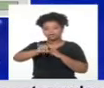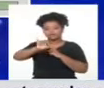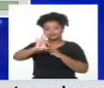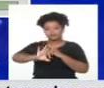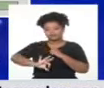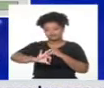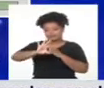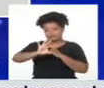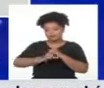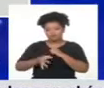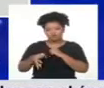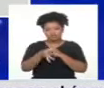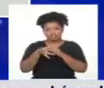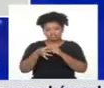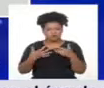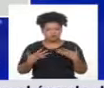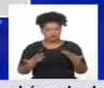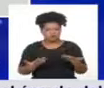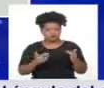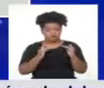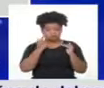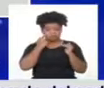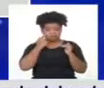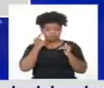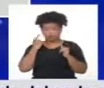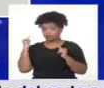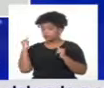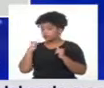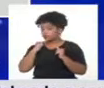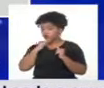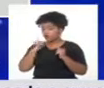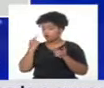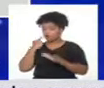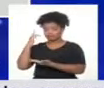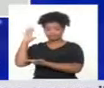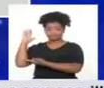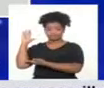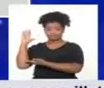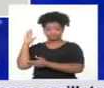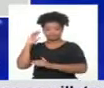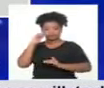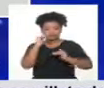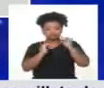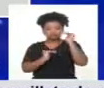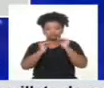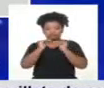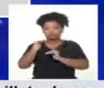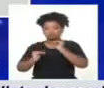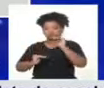la incidencia de COVID-19 en nuestro país, de la provincia de La Habana,